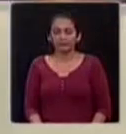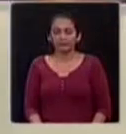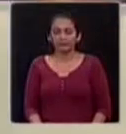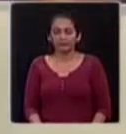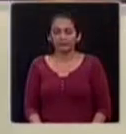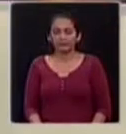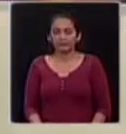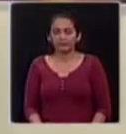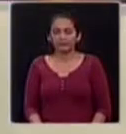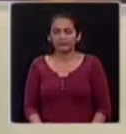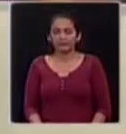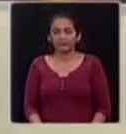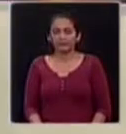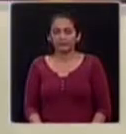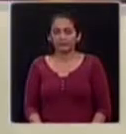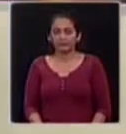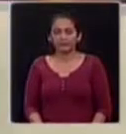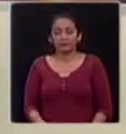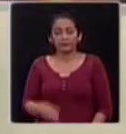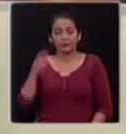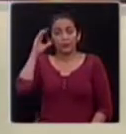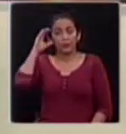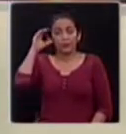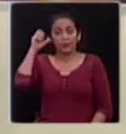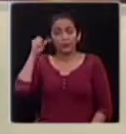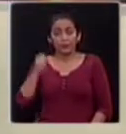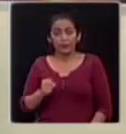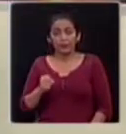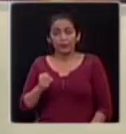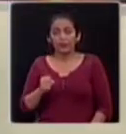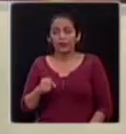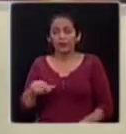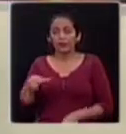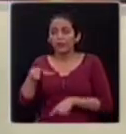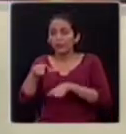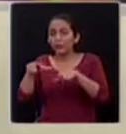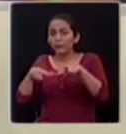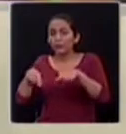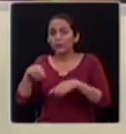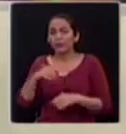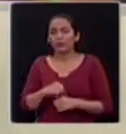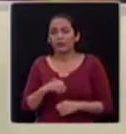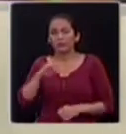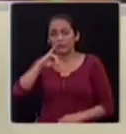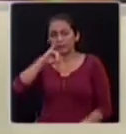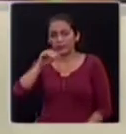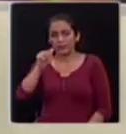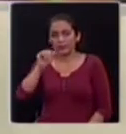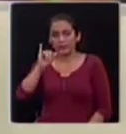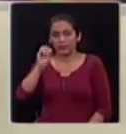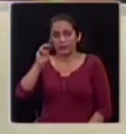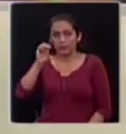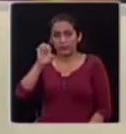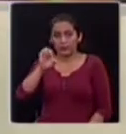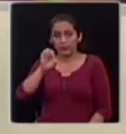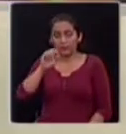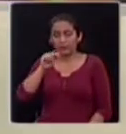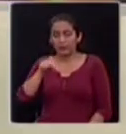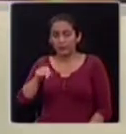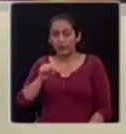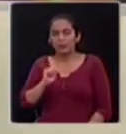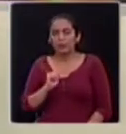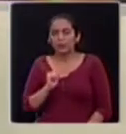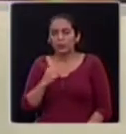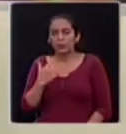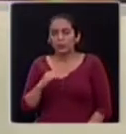Varias casas ubicadas en la ciudad de la Jaime Roldós de Cuenca podrían colapsar debido a un macro deslizamiento registrado en este sector por las intensas